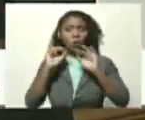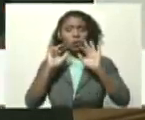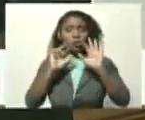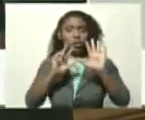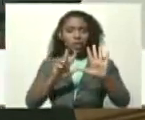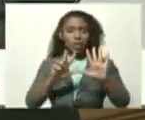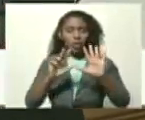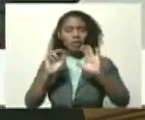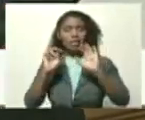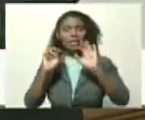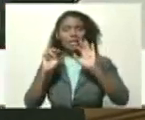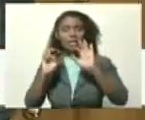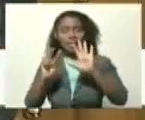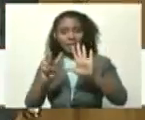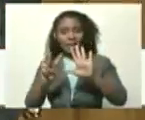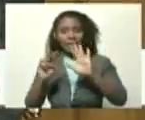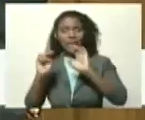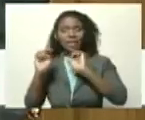873